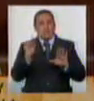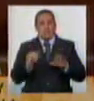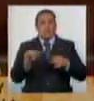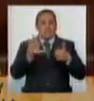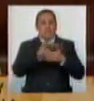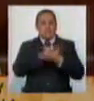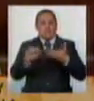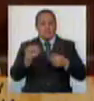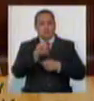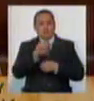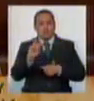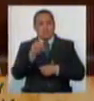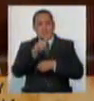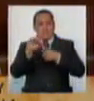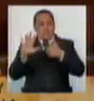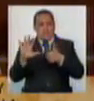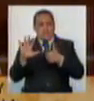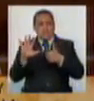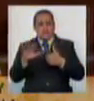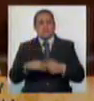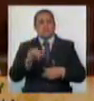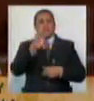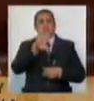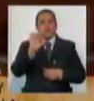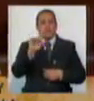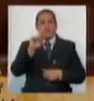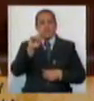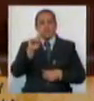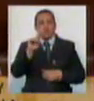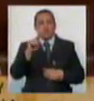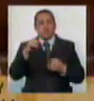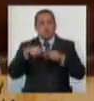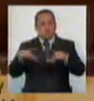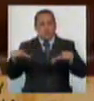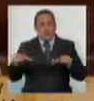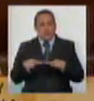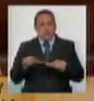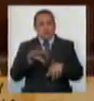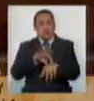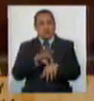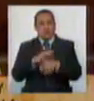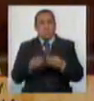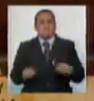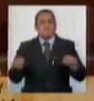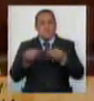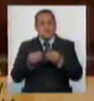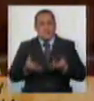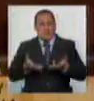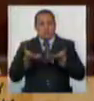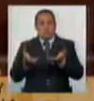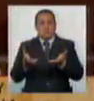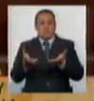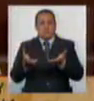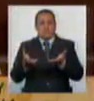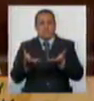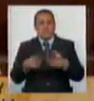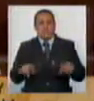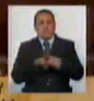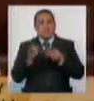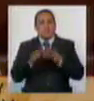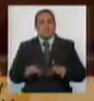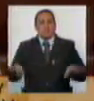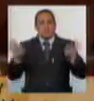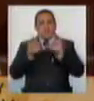semestre del año 2016 51 establecimientos de salud adicionales. La